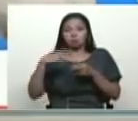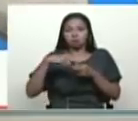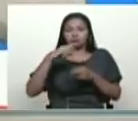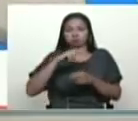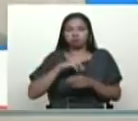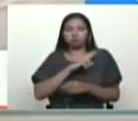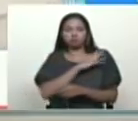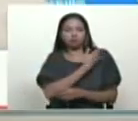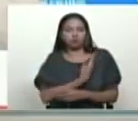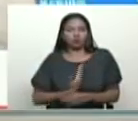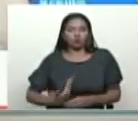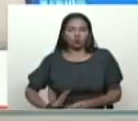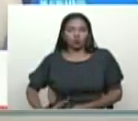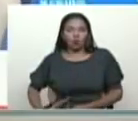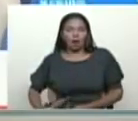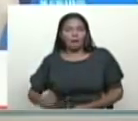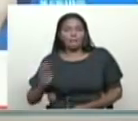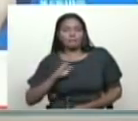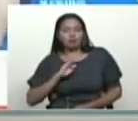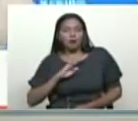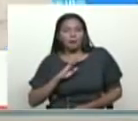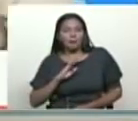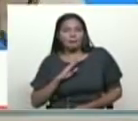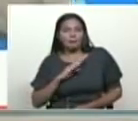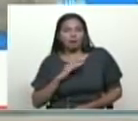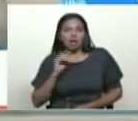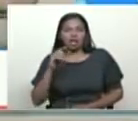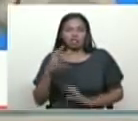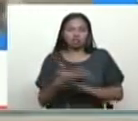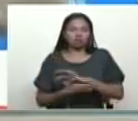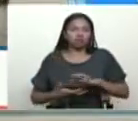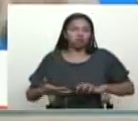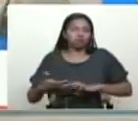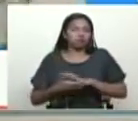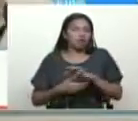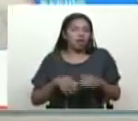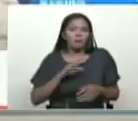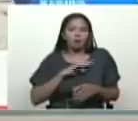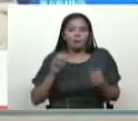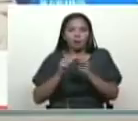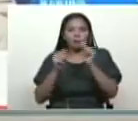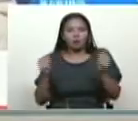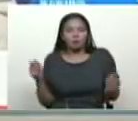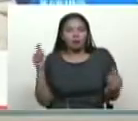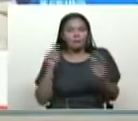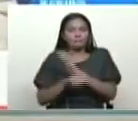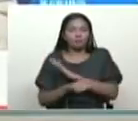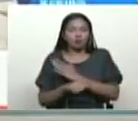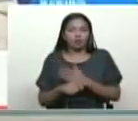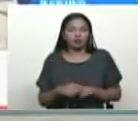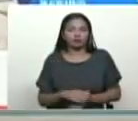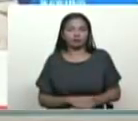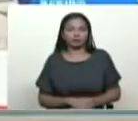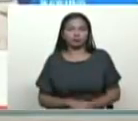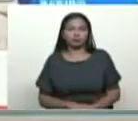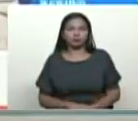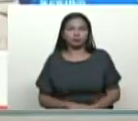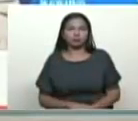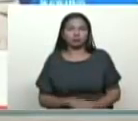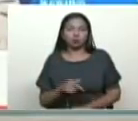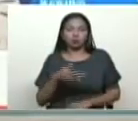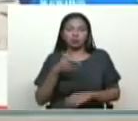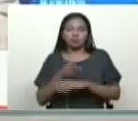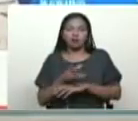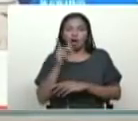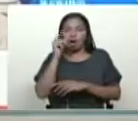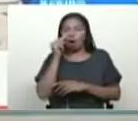poder político, producto de la tragedia provocada por el bloqueo y las sanciones. Hoy sale el señor